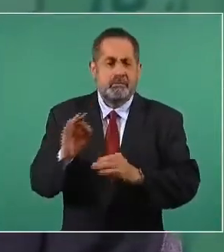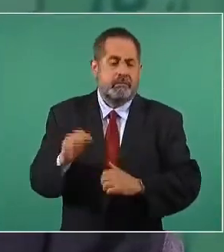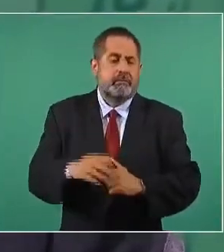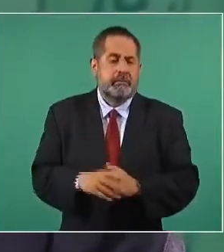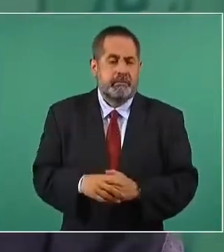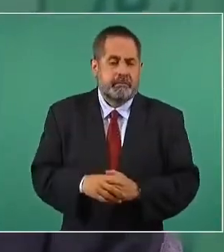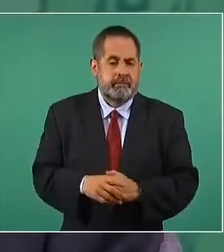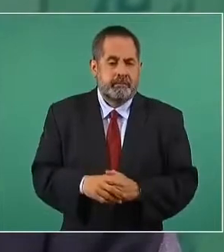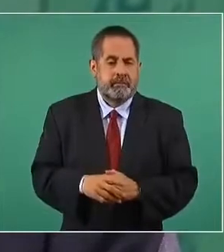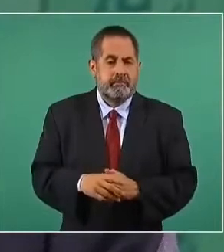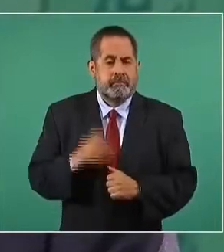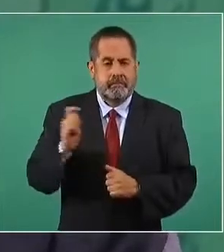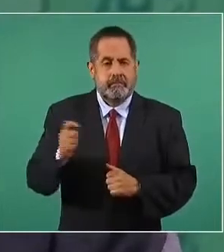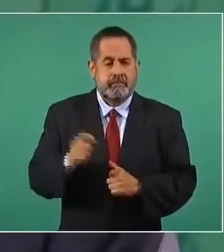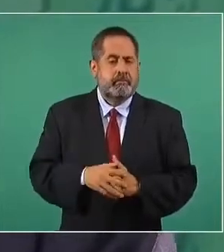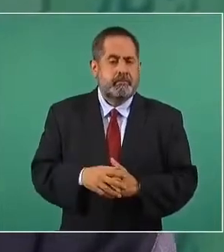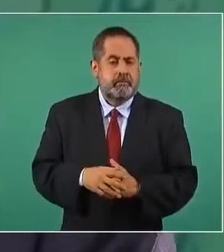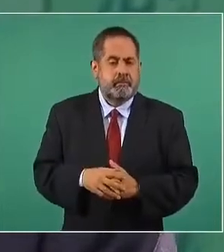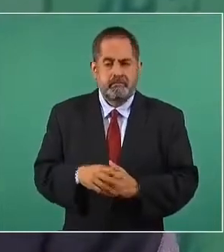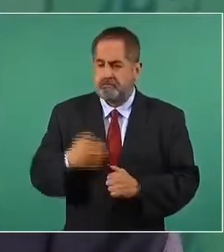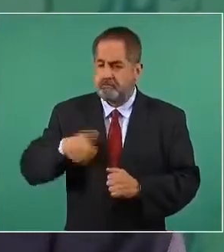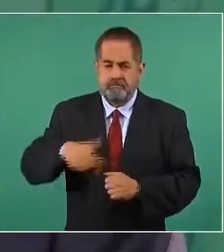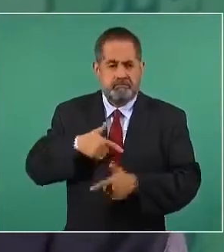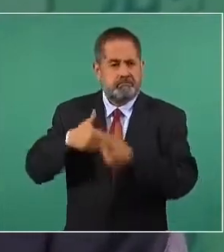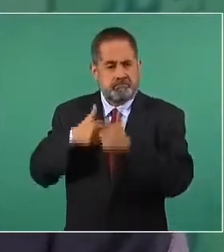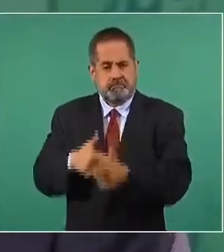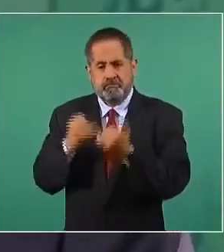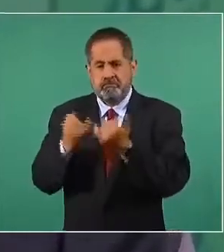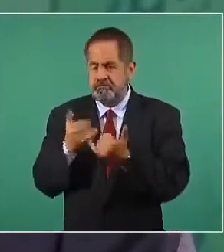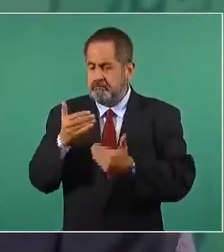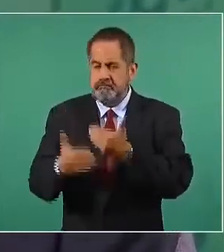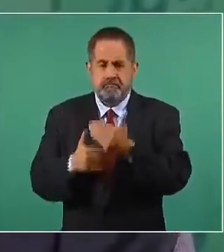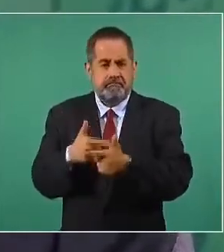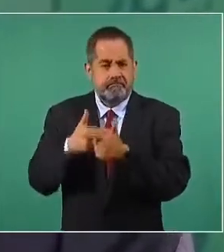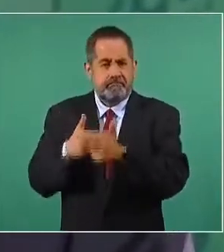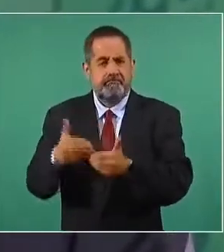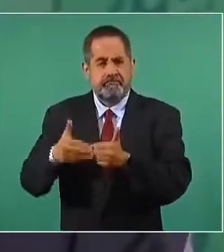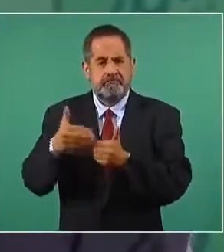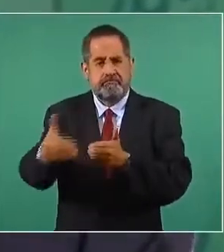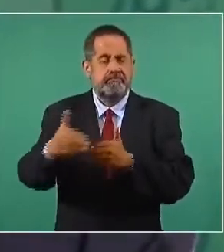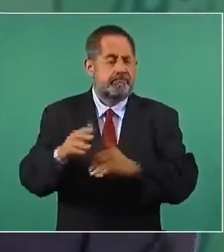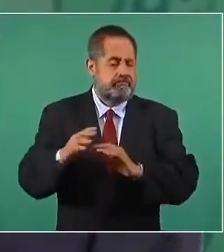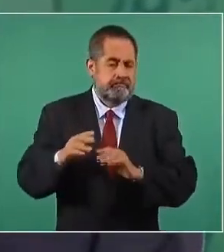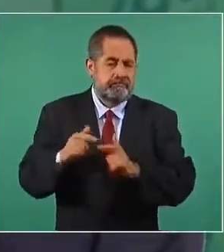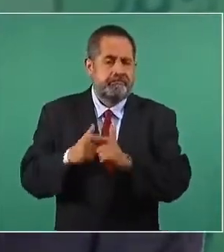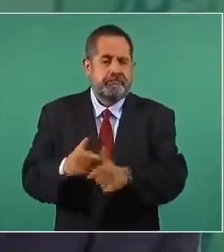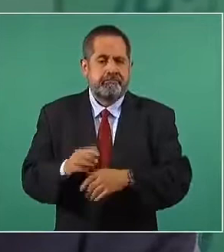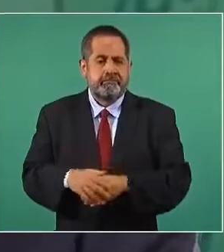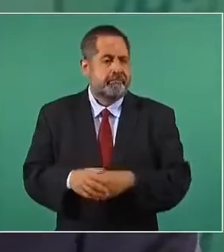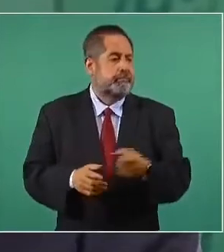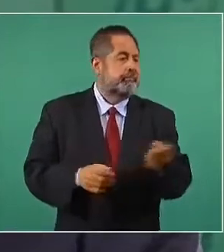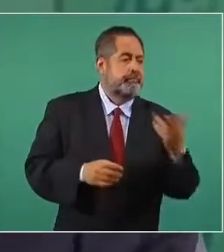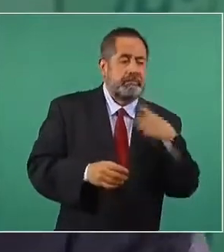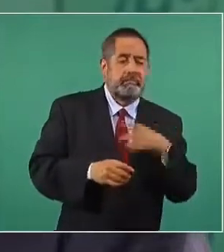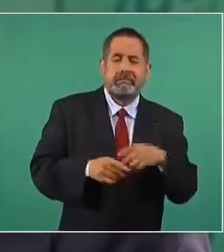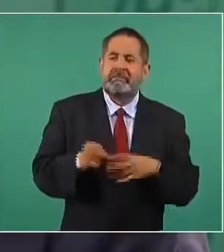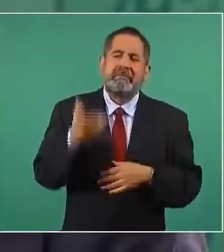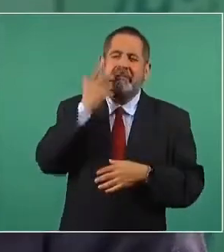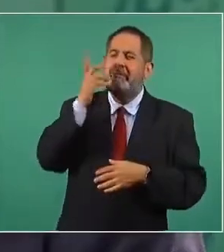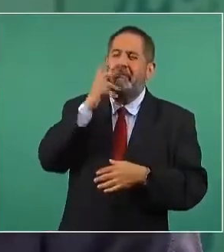Entonces, nosotros vamos a seguir igual. Le llaman a esto populismo,